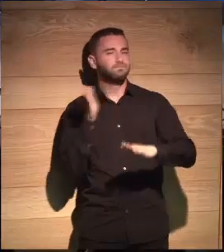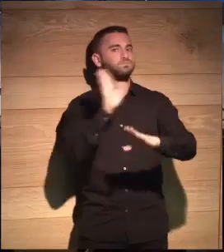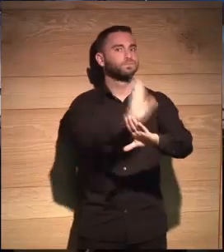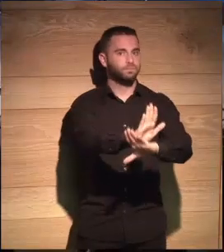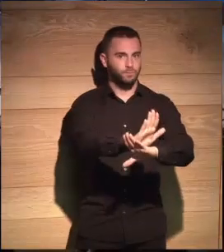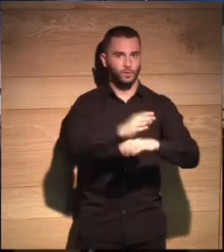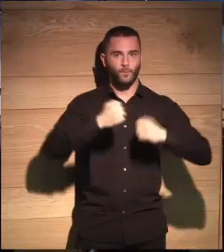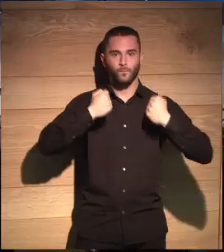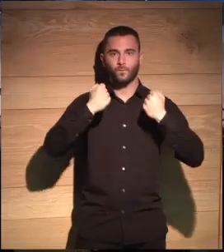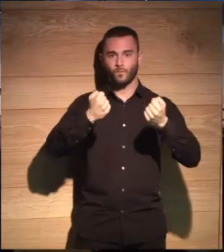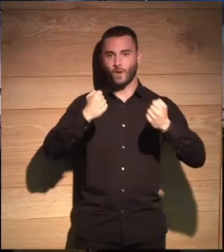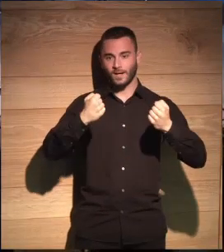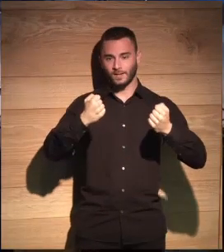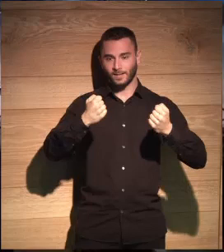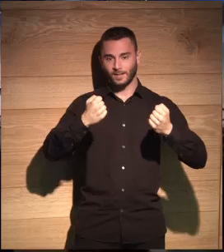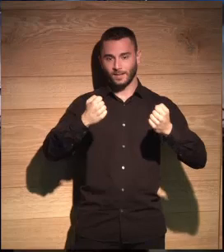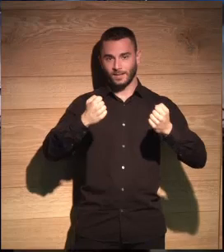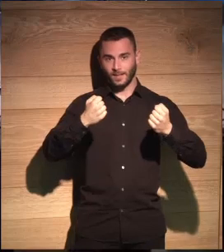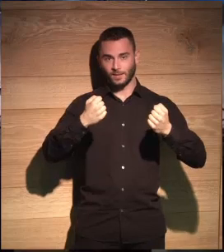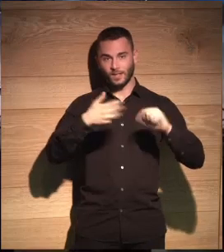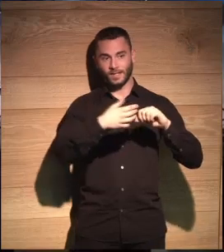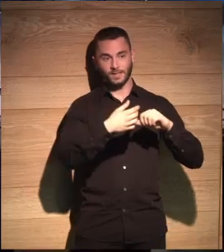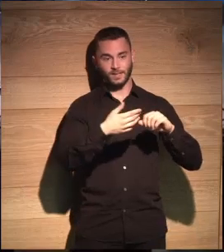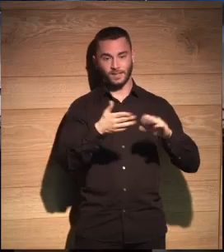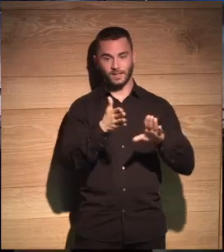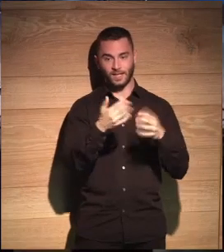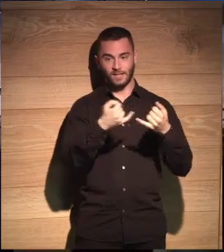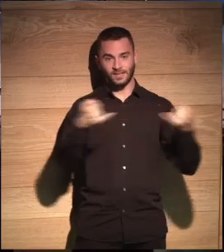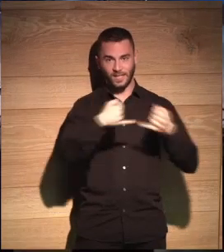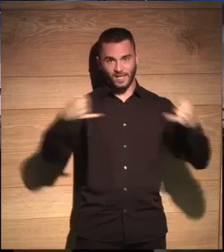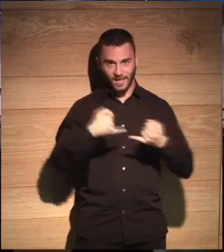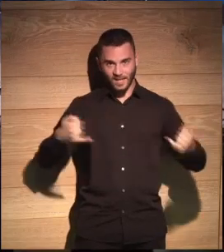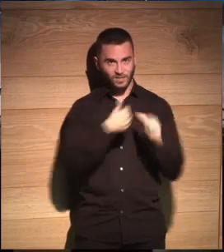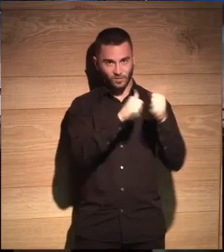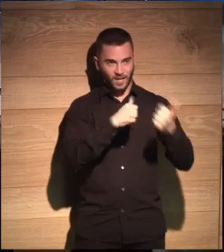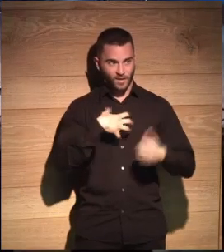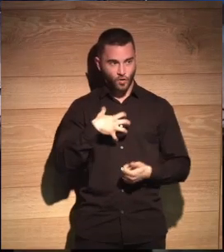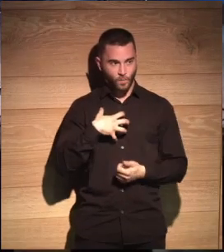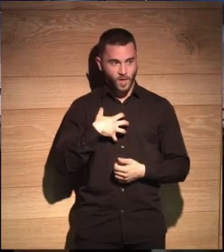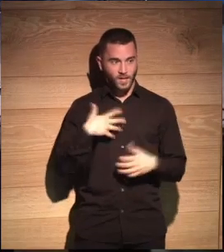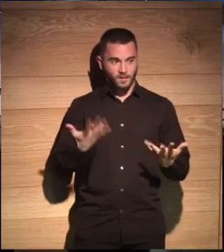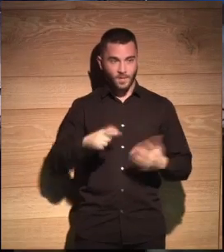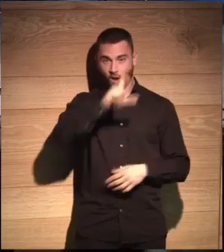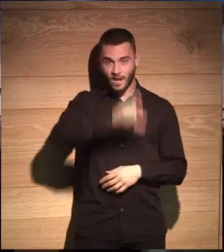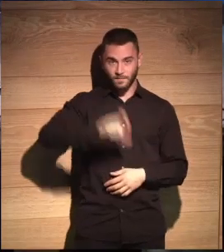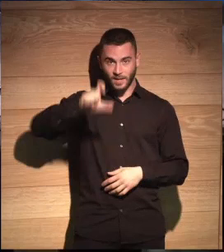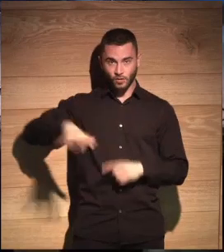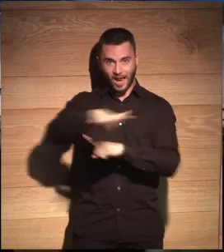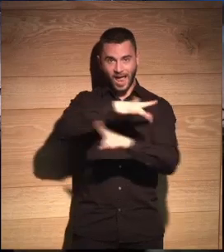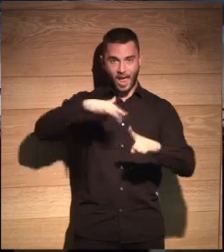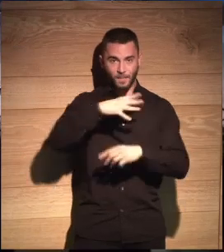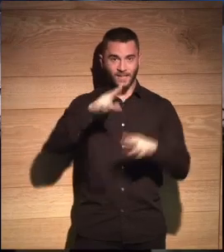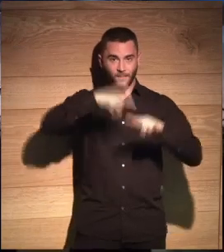puedes copiar la línea de Guarnido, pero sí puedes hacer que la gente esté viendo el ambiente de Black Sad, y eso me